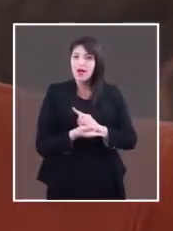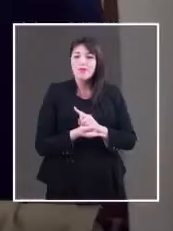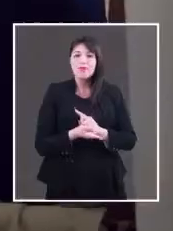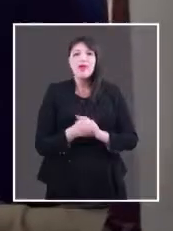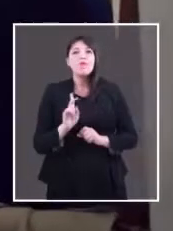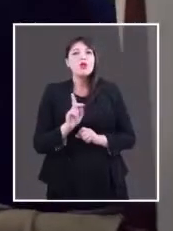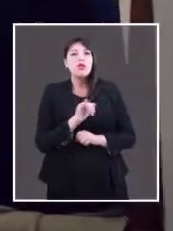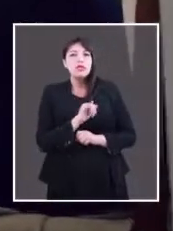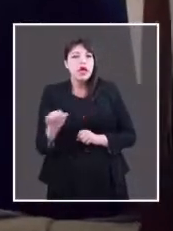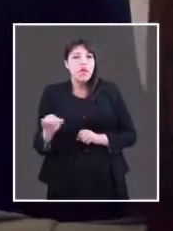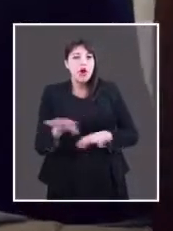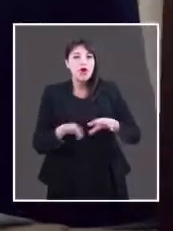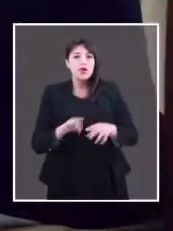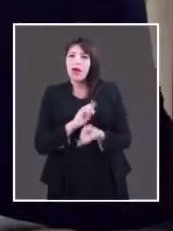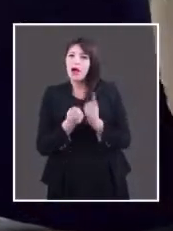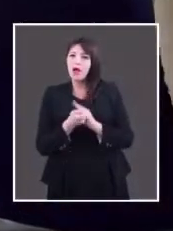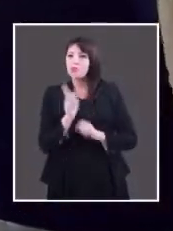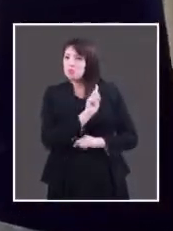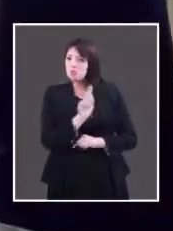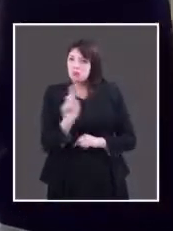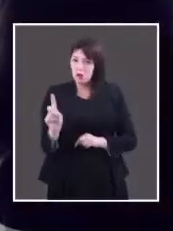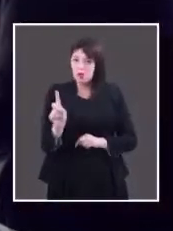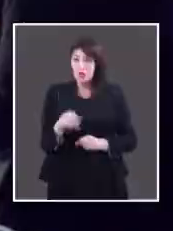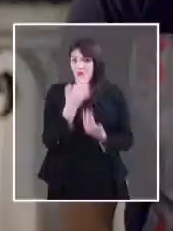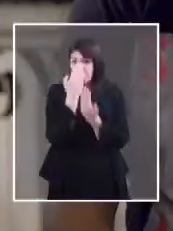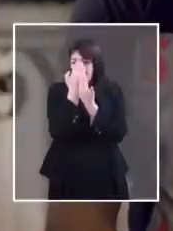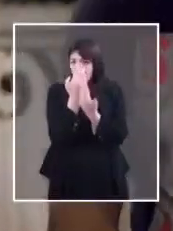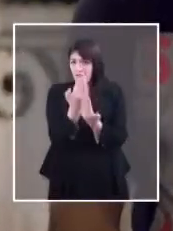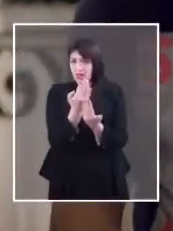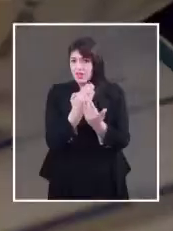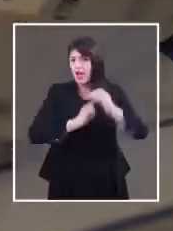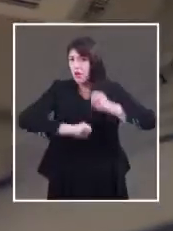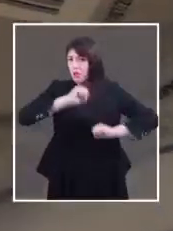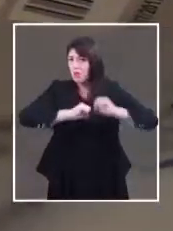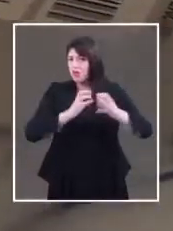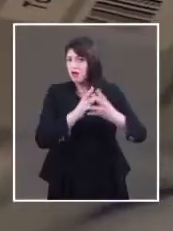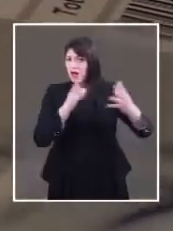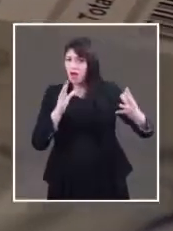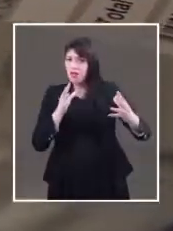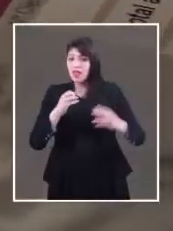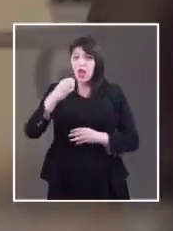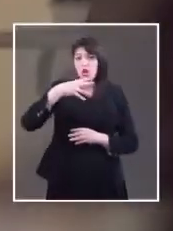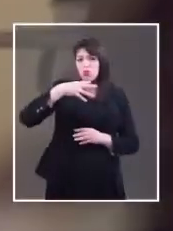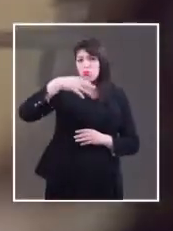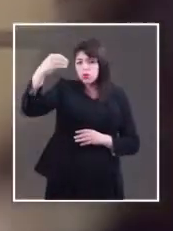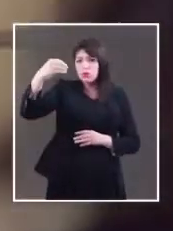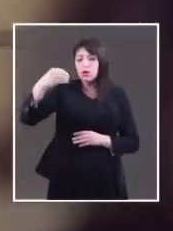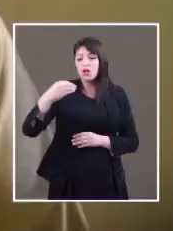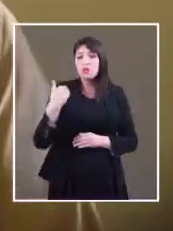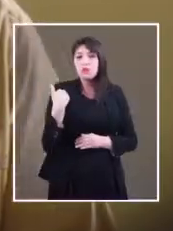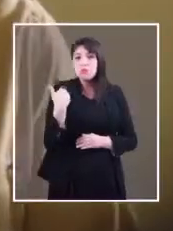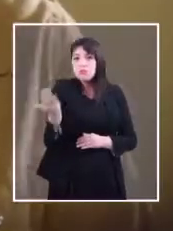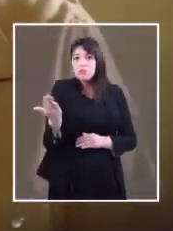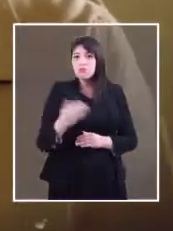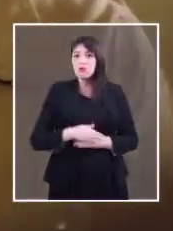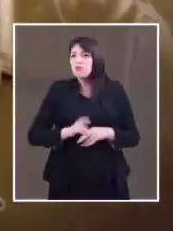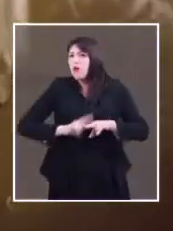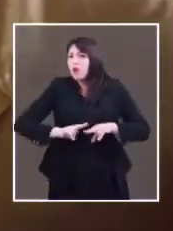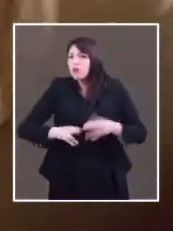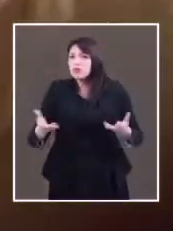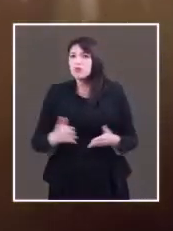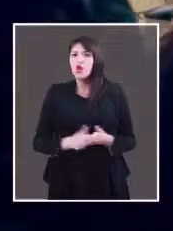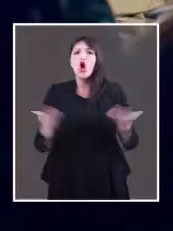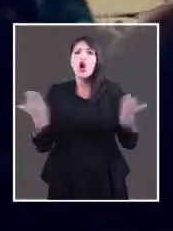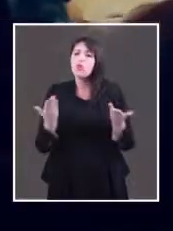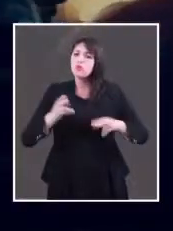cambian. Sí, pero no siempre las cosas cambian. O sea, estamos aquí frente a una compañía más grande que la cresta. Nos dejaron sin luz una semana y les dio lo mismo. ¿Qué